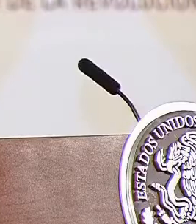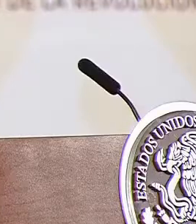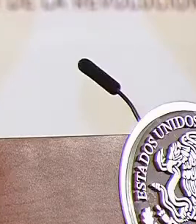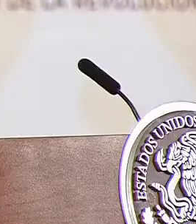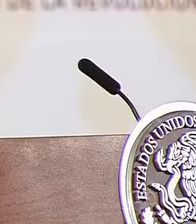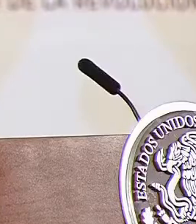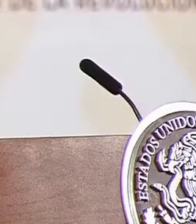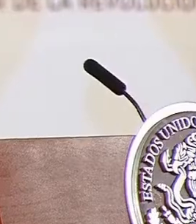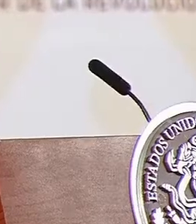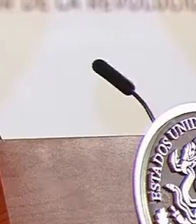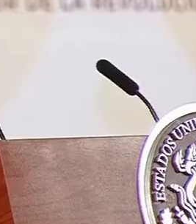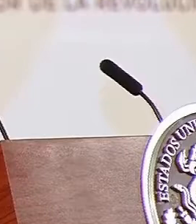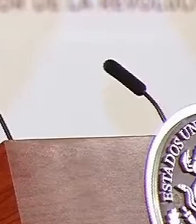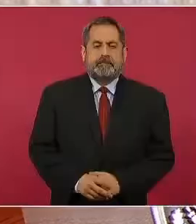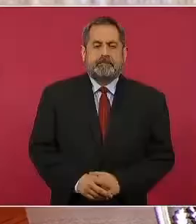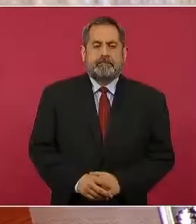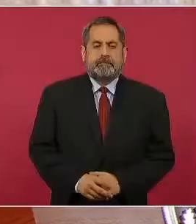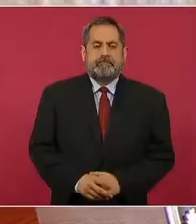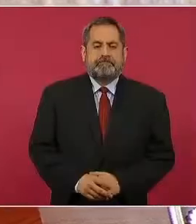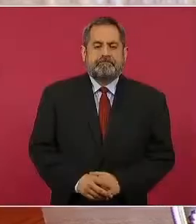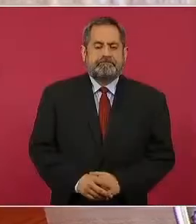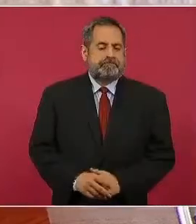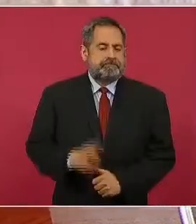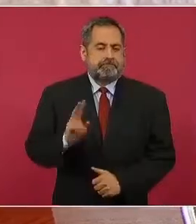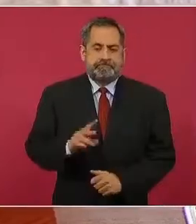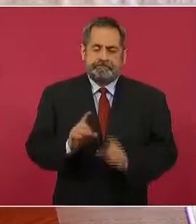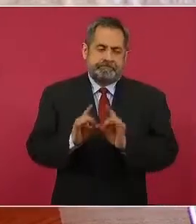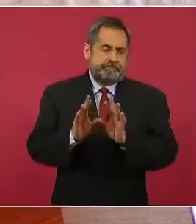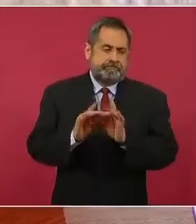mismo no hubo representantes